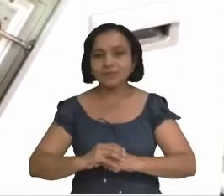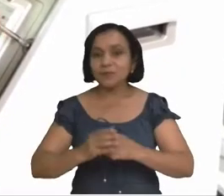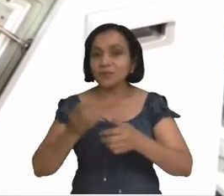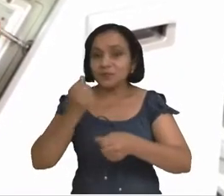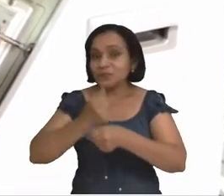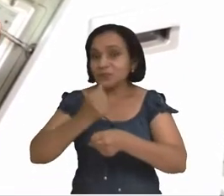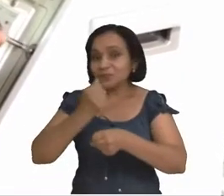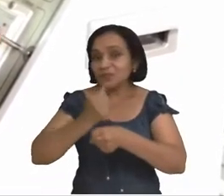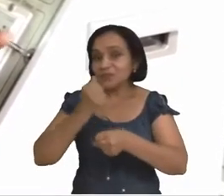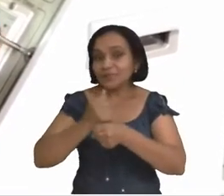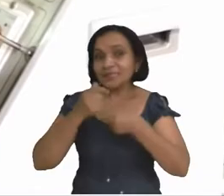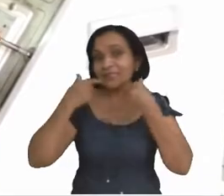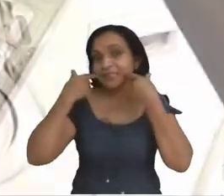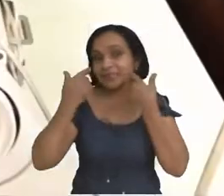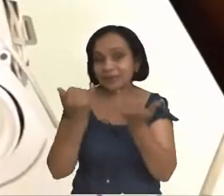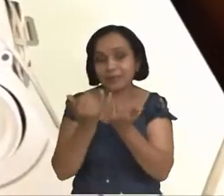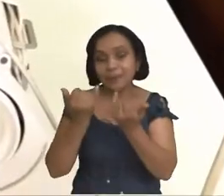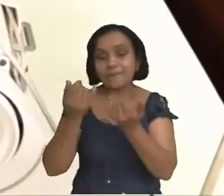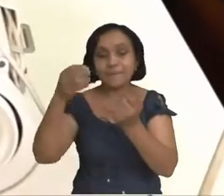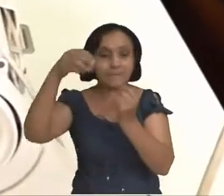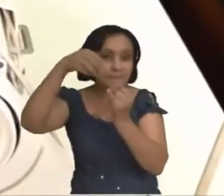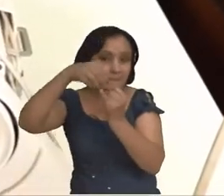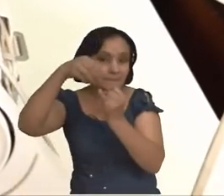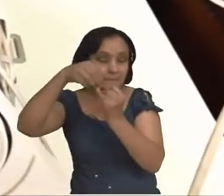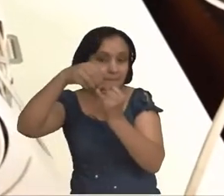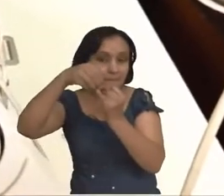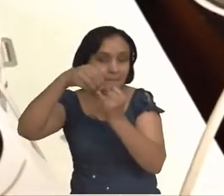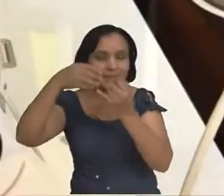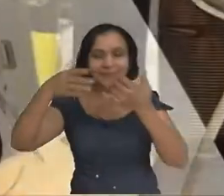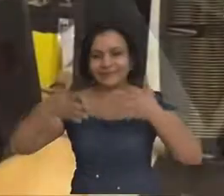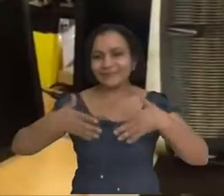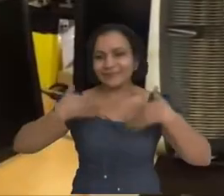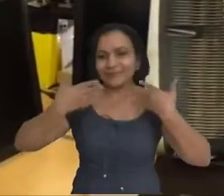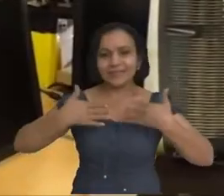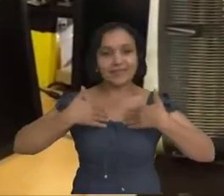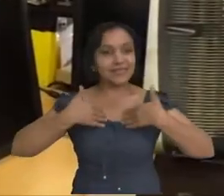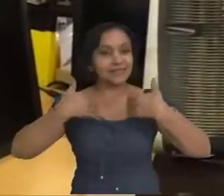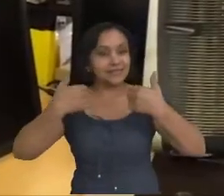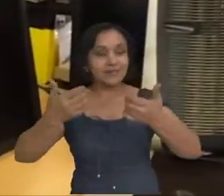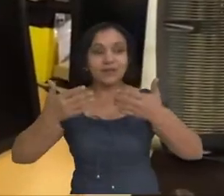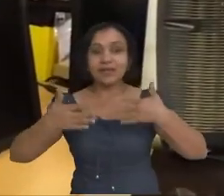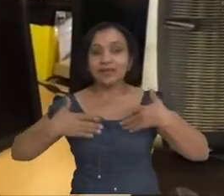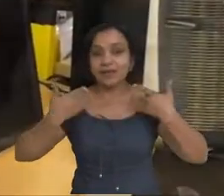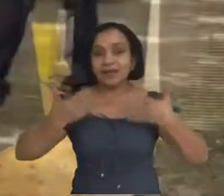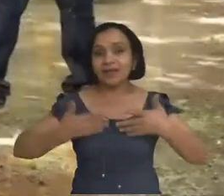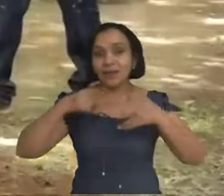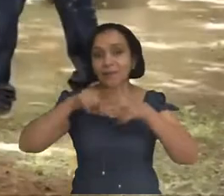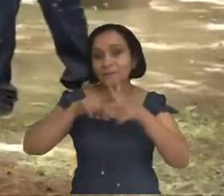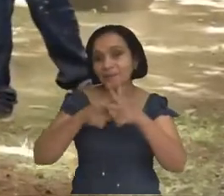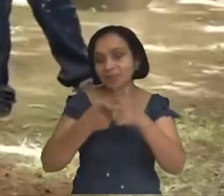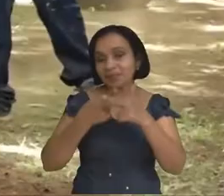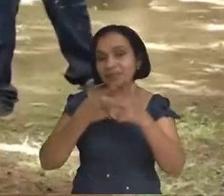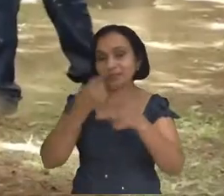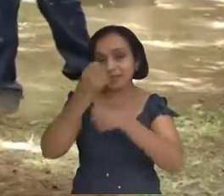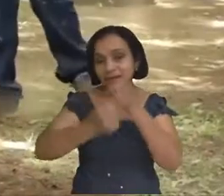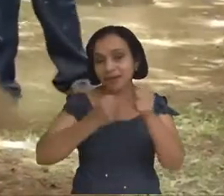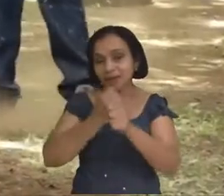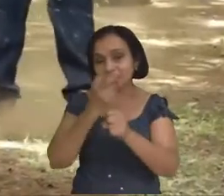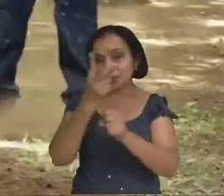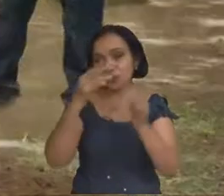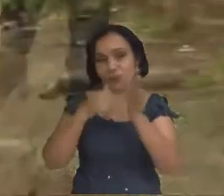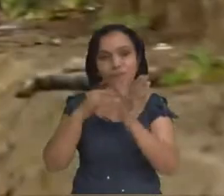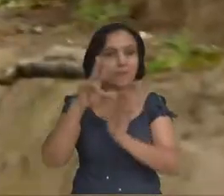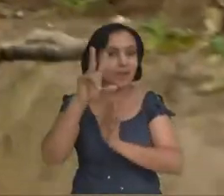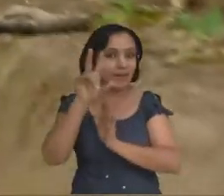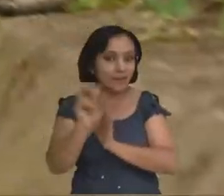Trabajadores y funcionarios del Centro Tecnológico preparan un ambiente saludable y agradable para el inicio del año lectivo 2020,